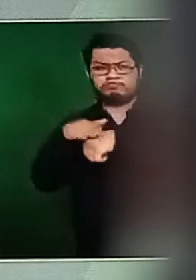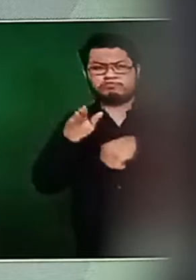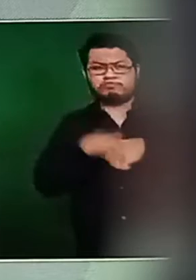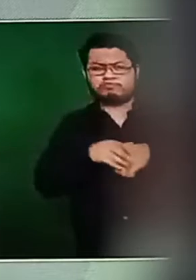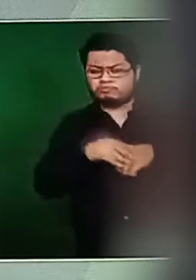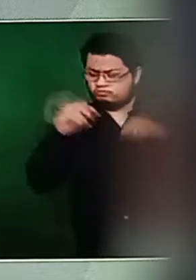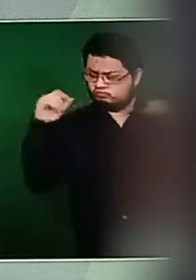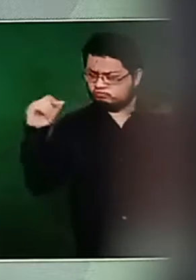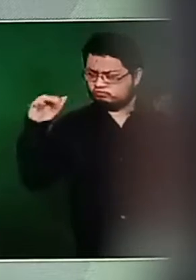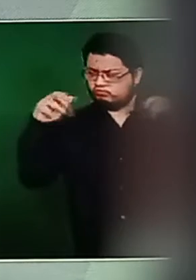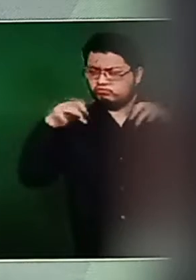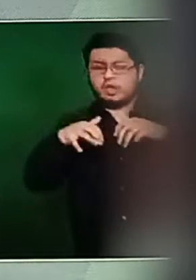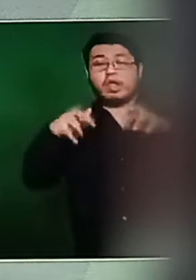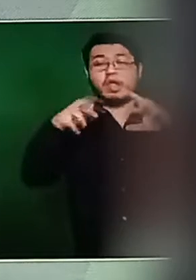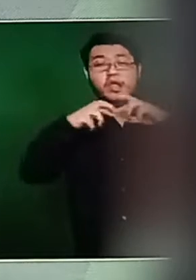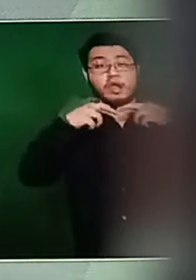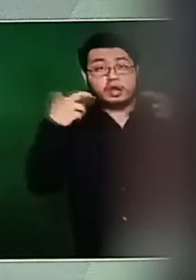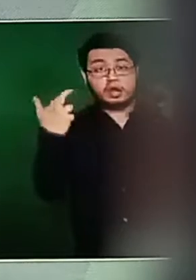una reunión,